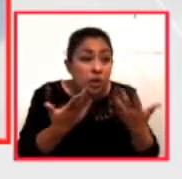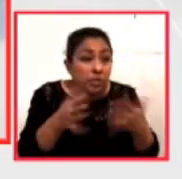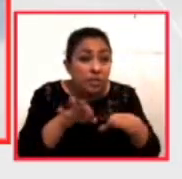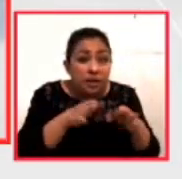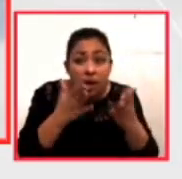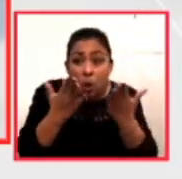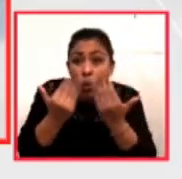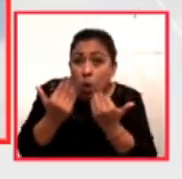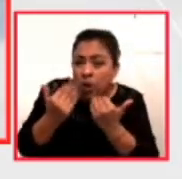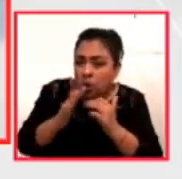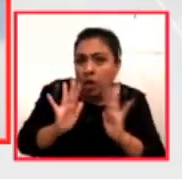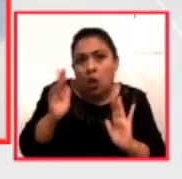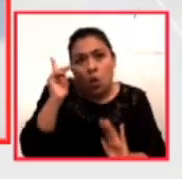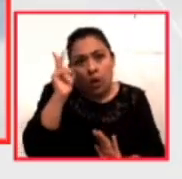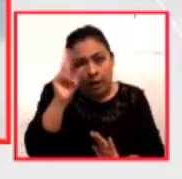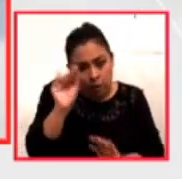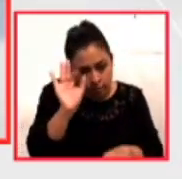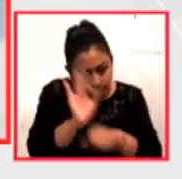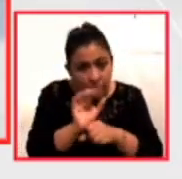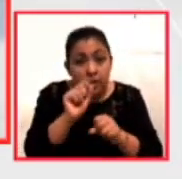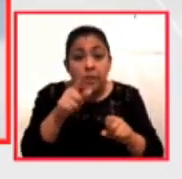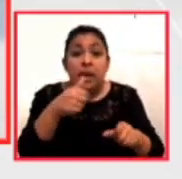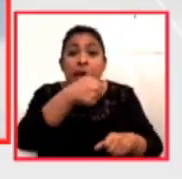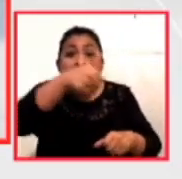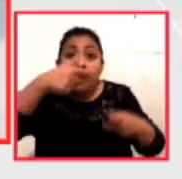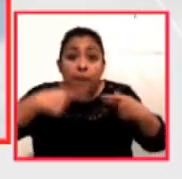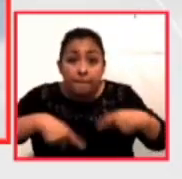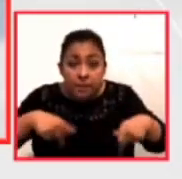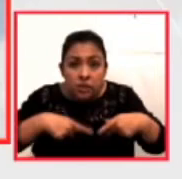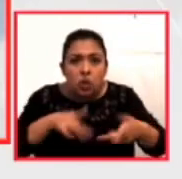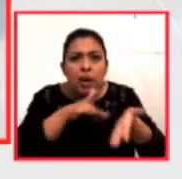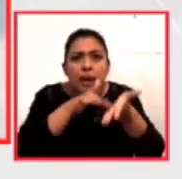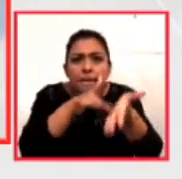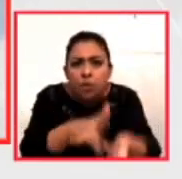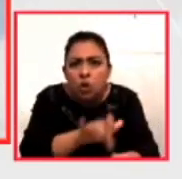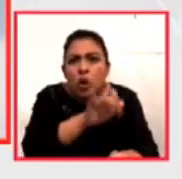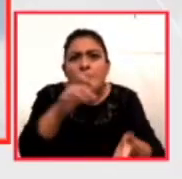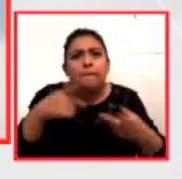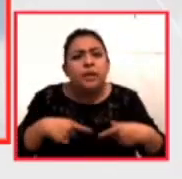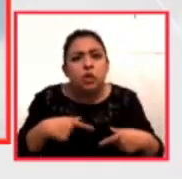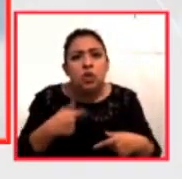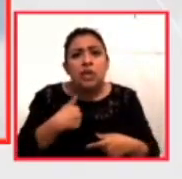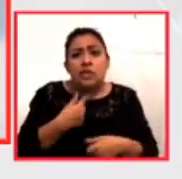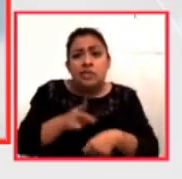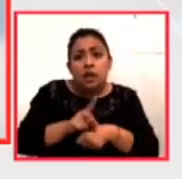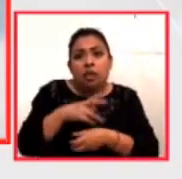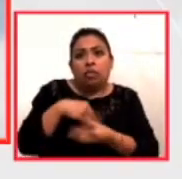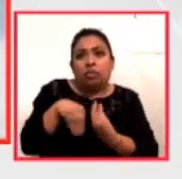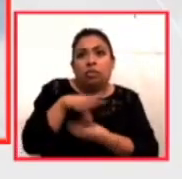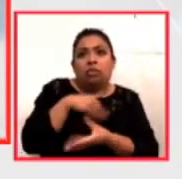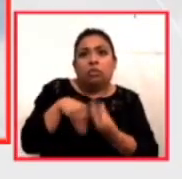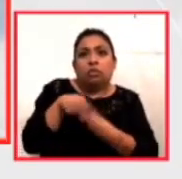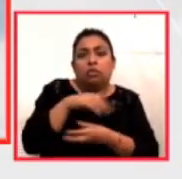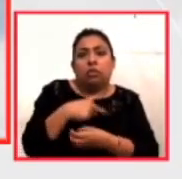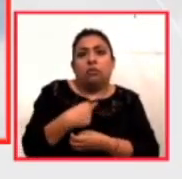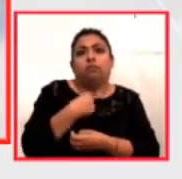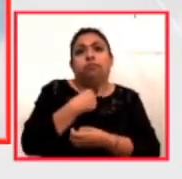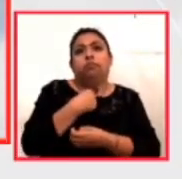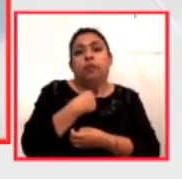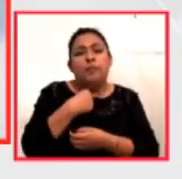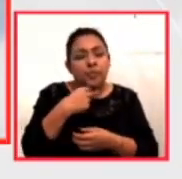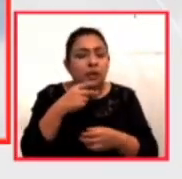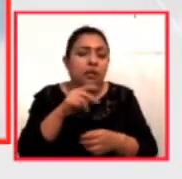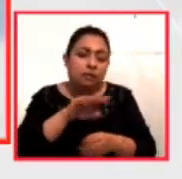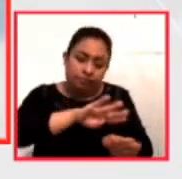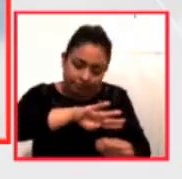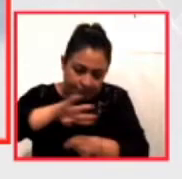manera personal que apoyemos a la gente que vive al día. Por otro lado, creo que es muy importante